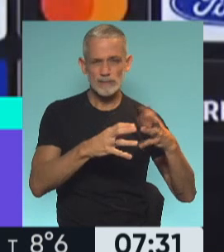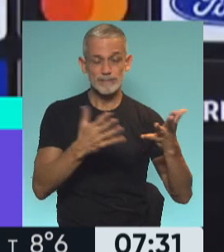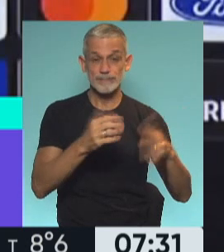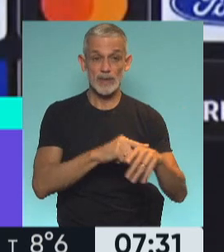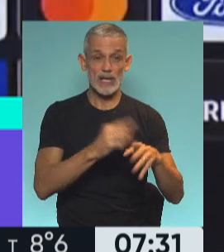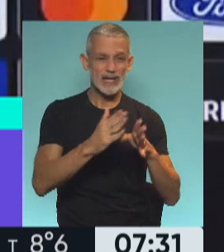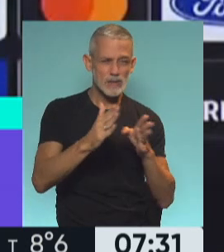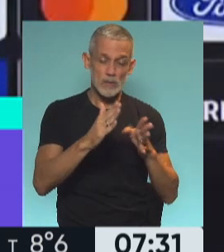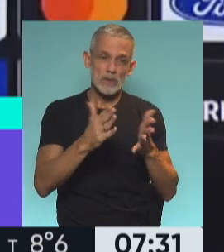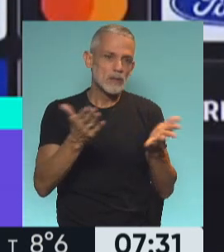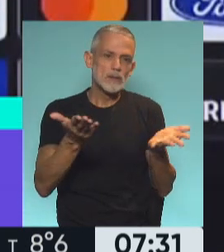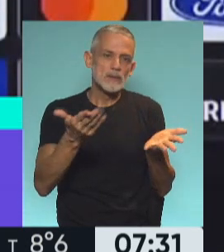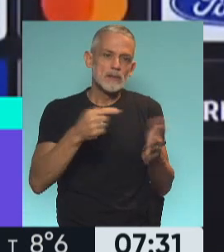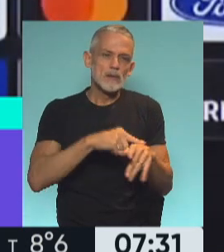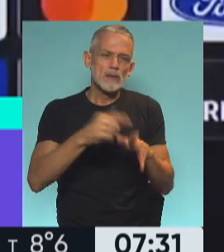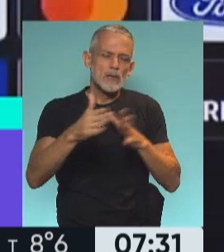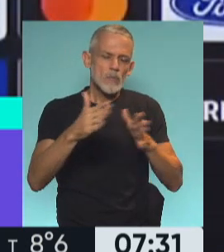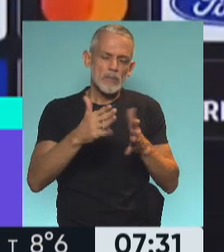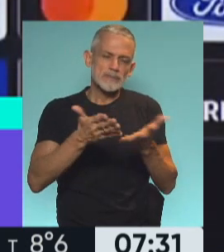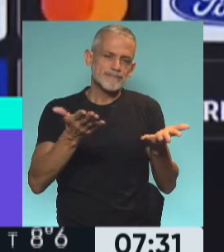de definición.